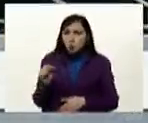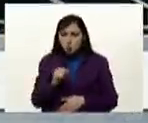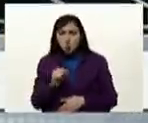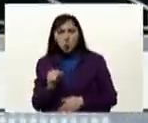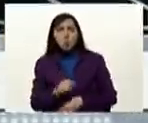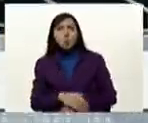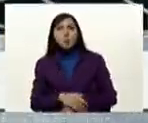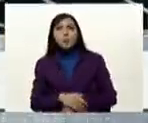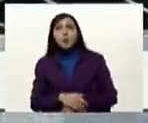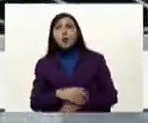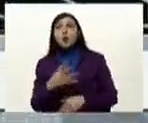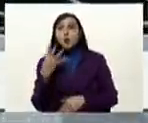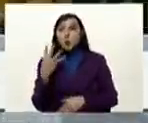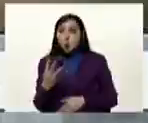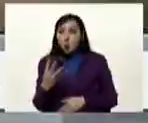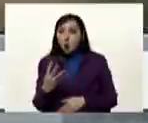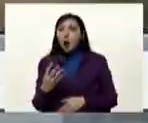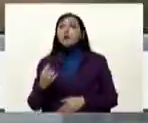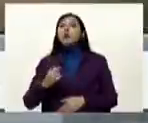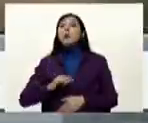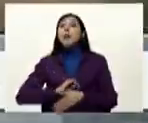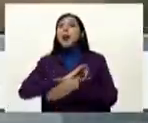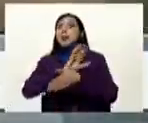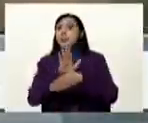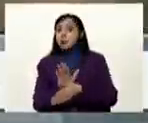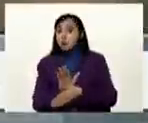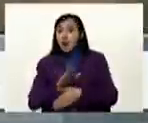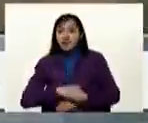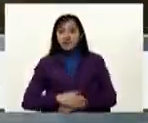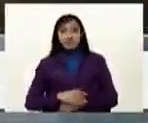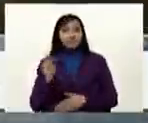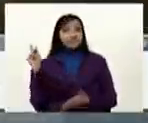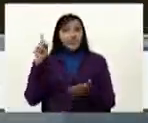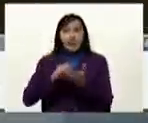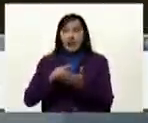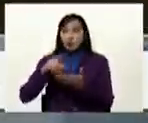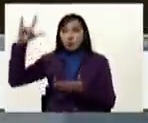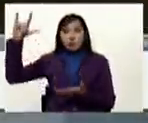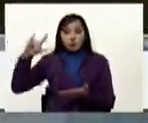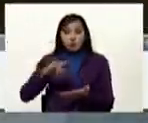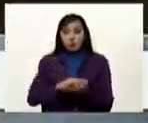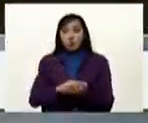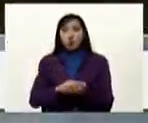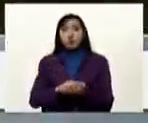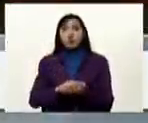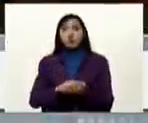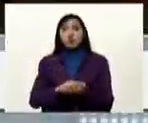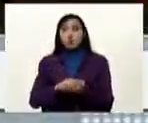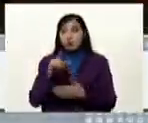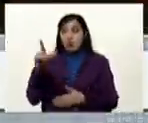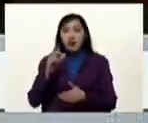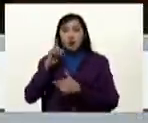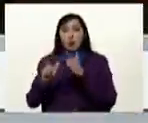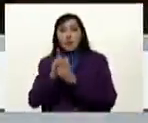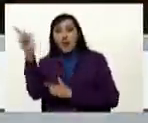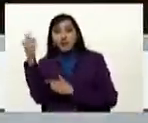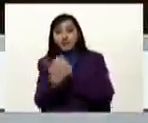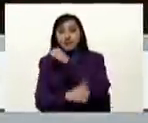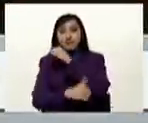4:30 de la mañana. Llegaron En el avión de Conviasa.